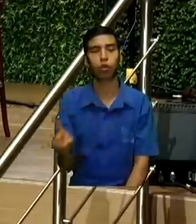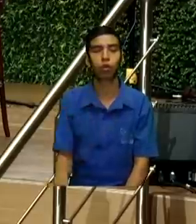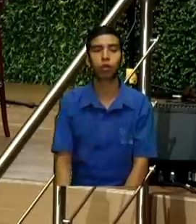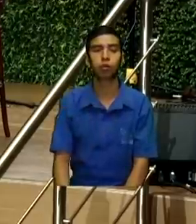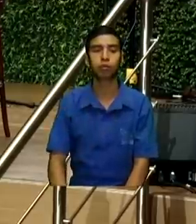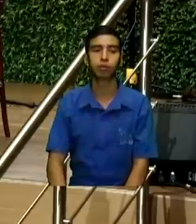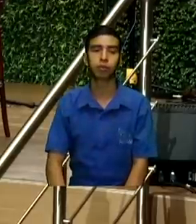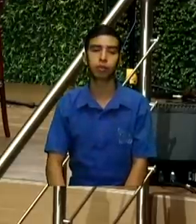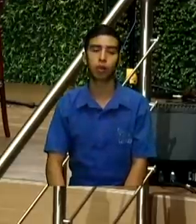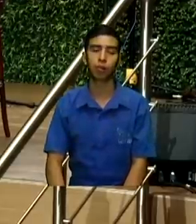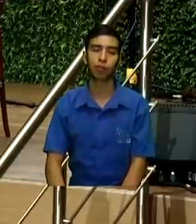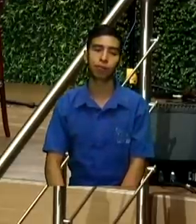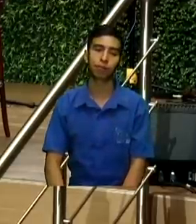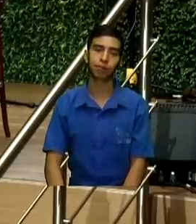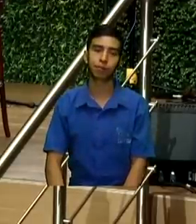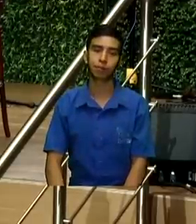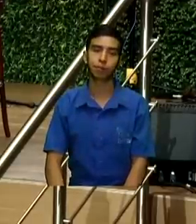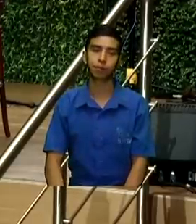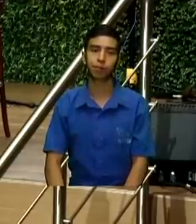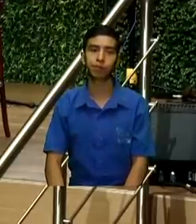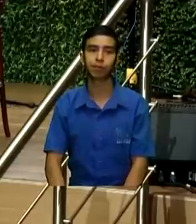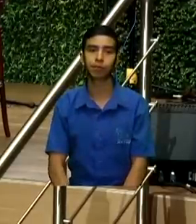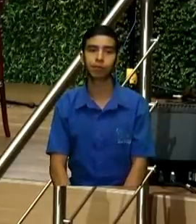No son entidades espirituales externas.